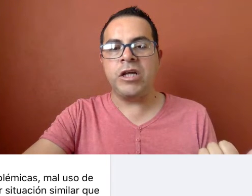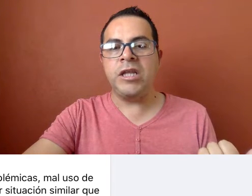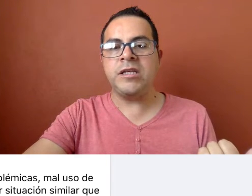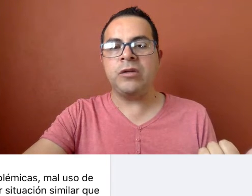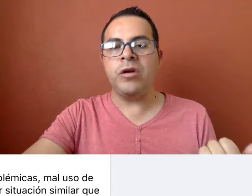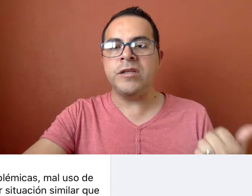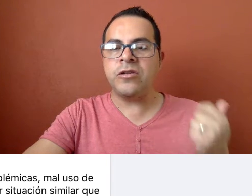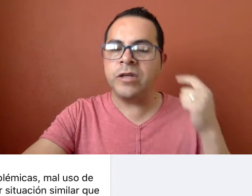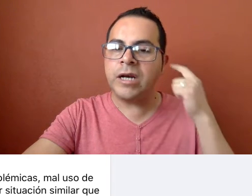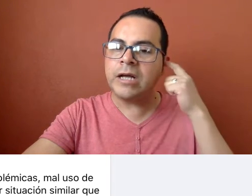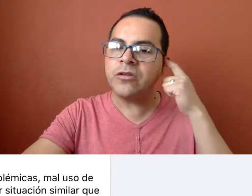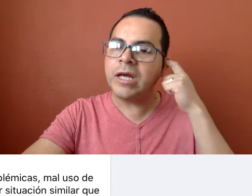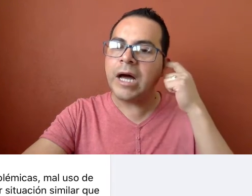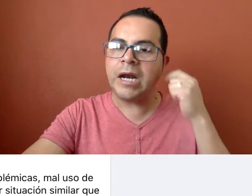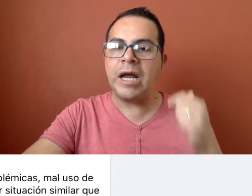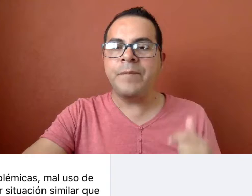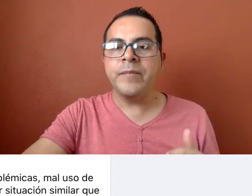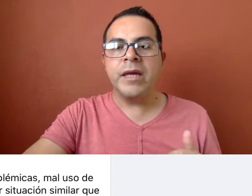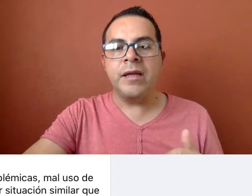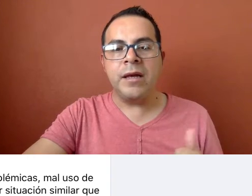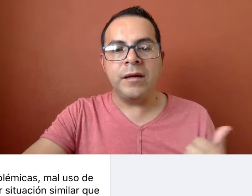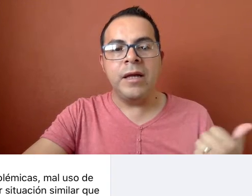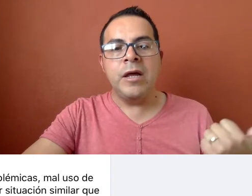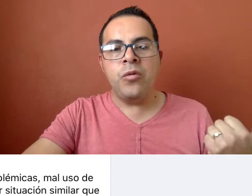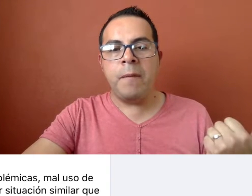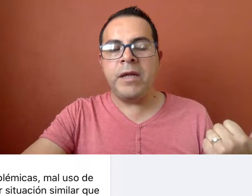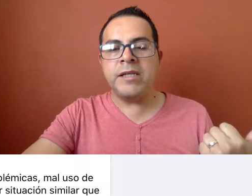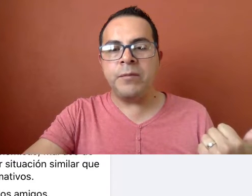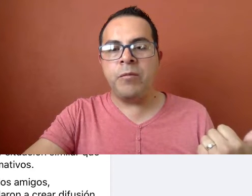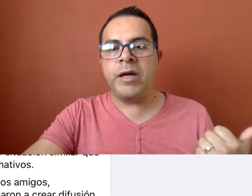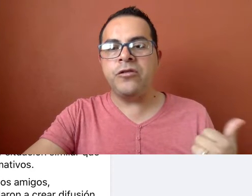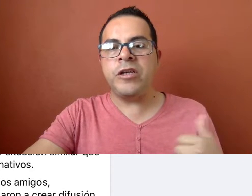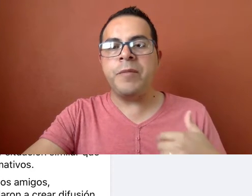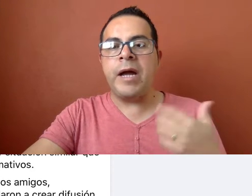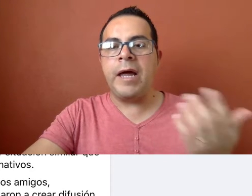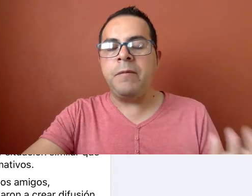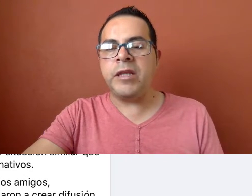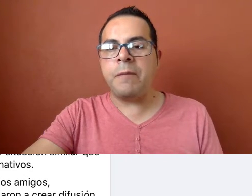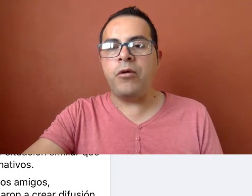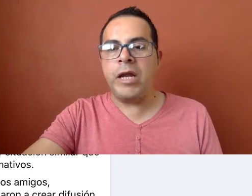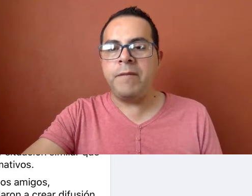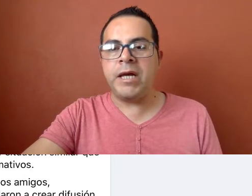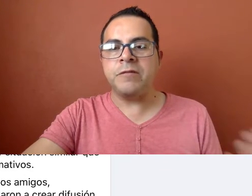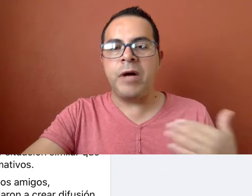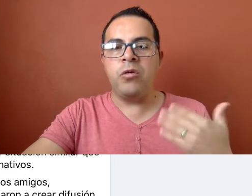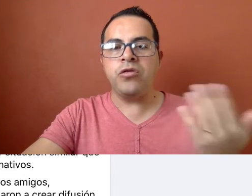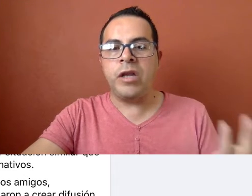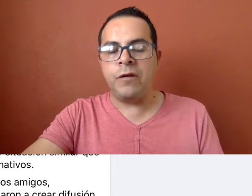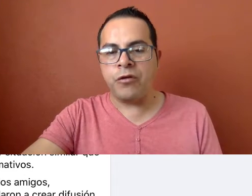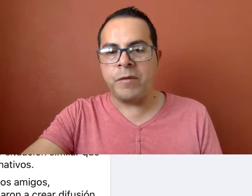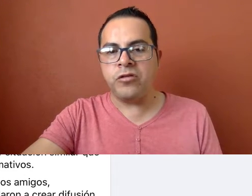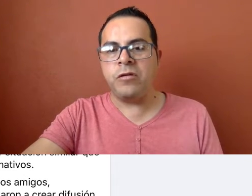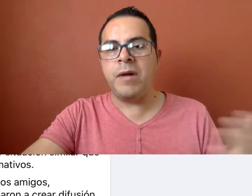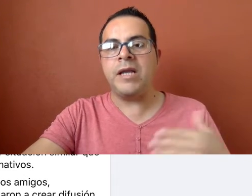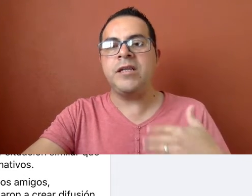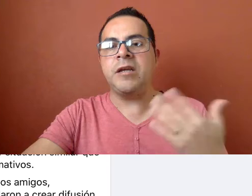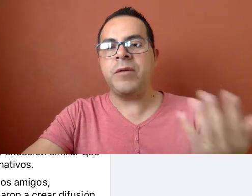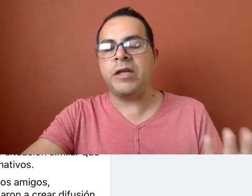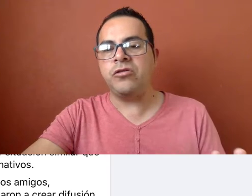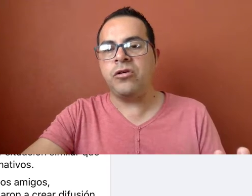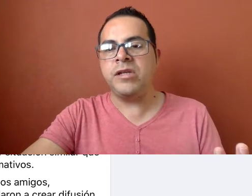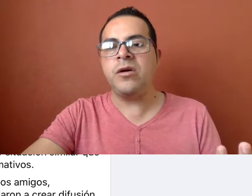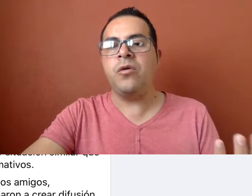de la noche. Dice: actualización del caso de Carla. Nuevamente, esta publicación es para evitar polémicas, mal uso de la información,